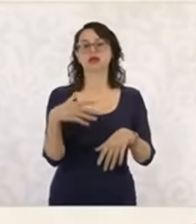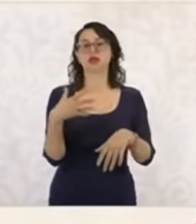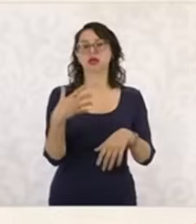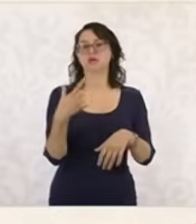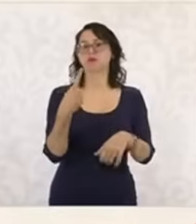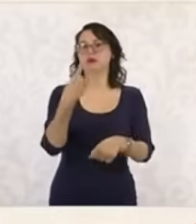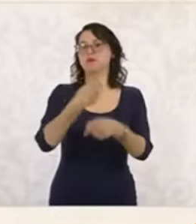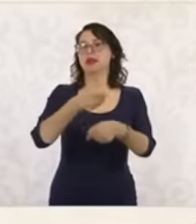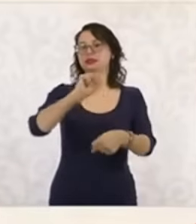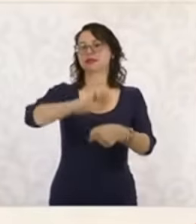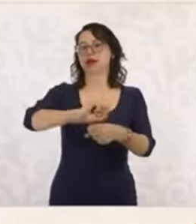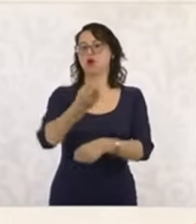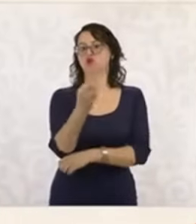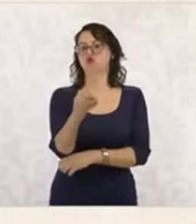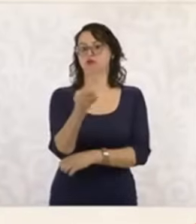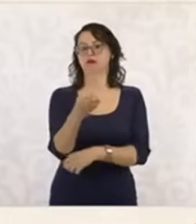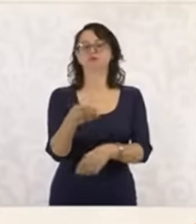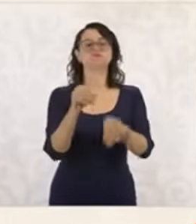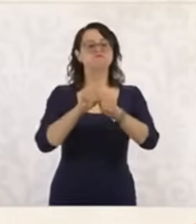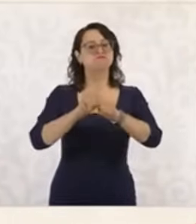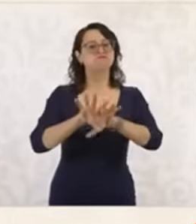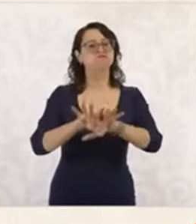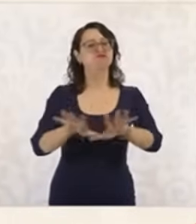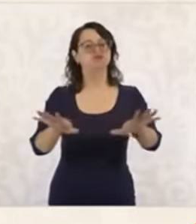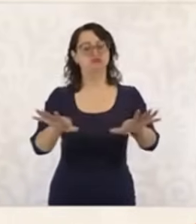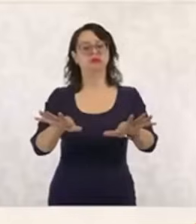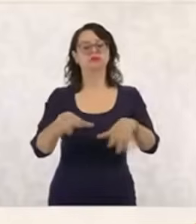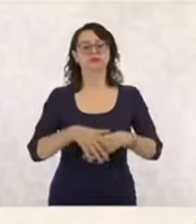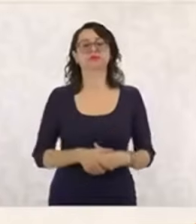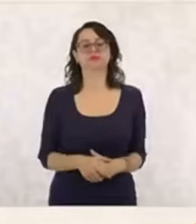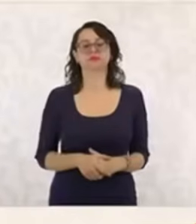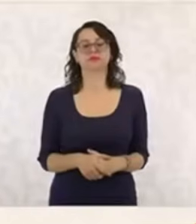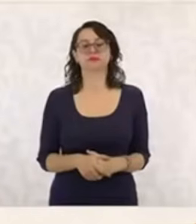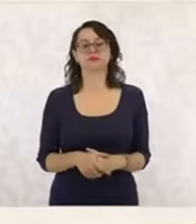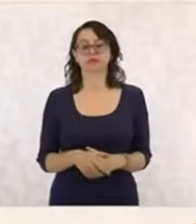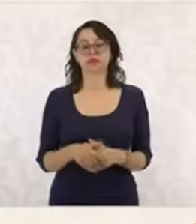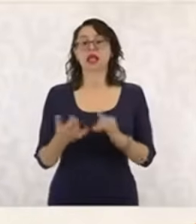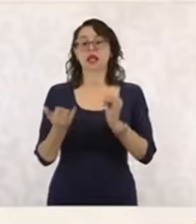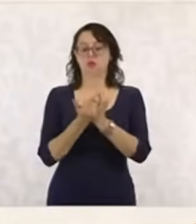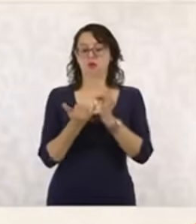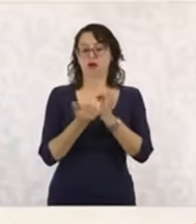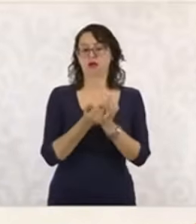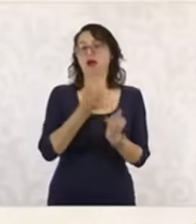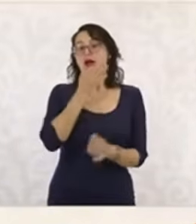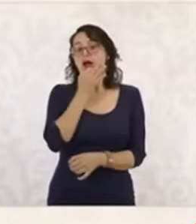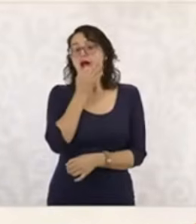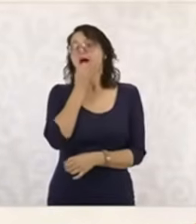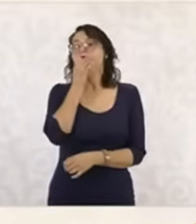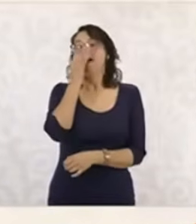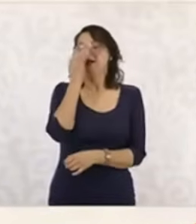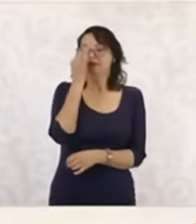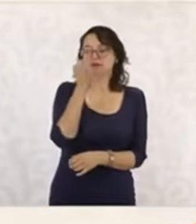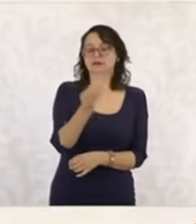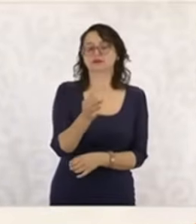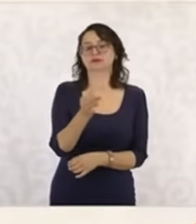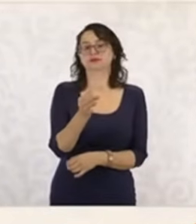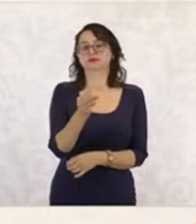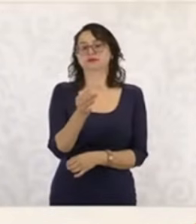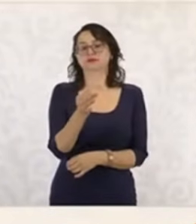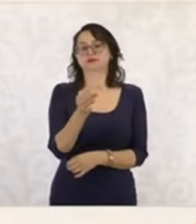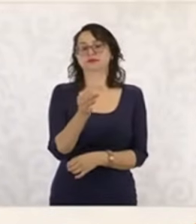octubre estará publicado el decreto. También es importante anunciar que derivado de las mesas de trabajo que tenemos